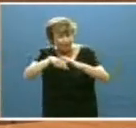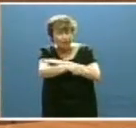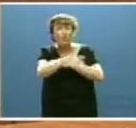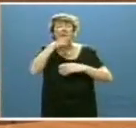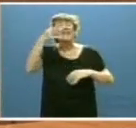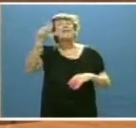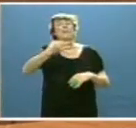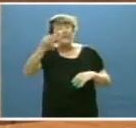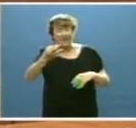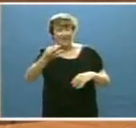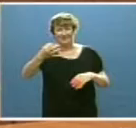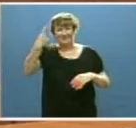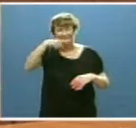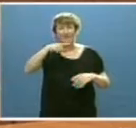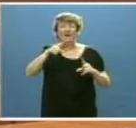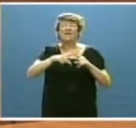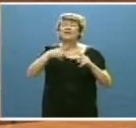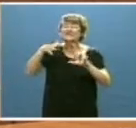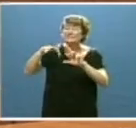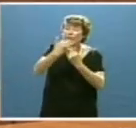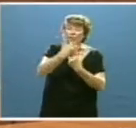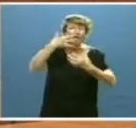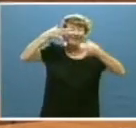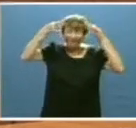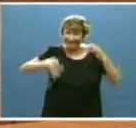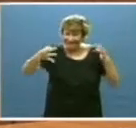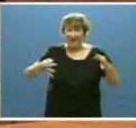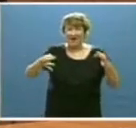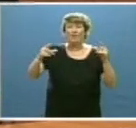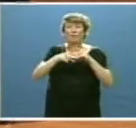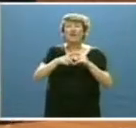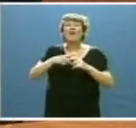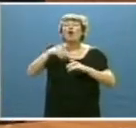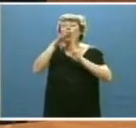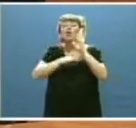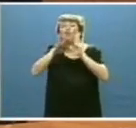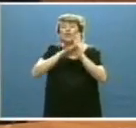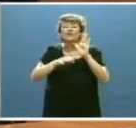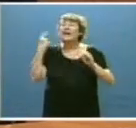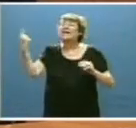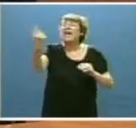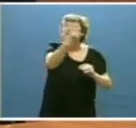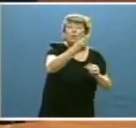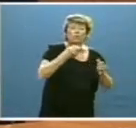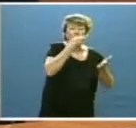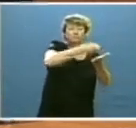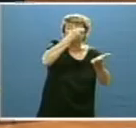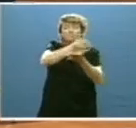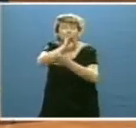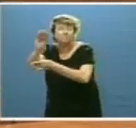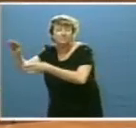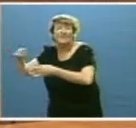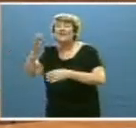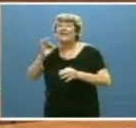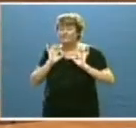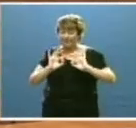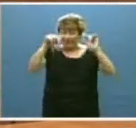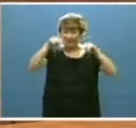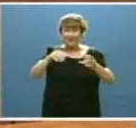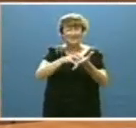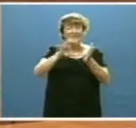que de verdad tenga en cuenta las circunstancias reales que condicionan la prestación de los servicios en cada lugar y que en el caso específico de